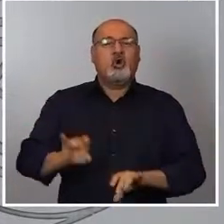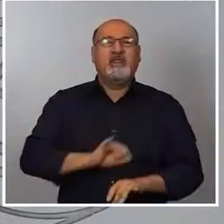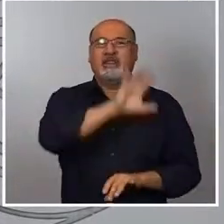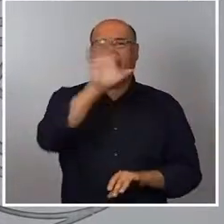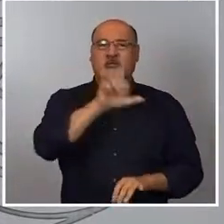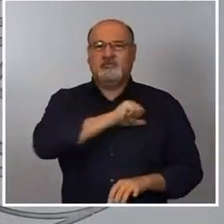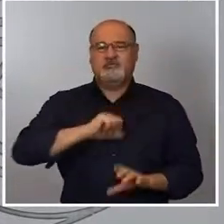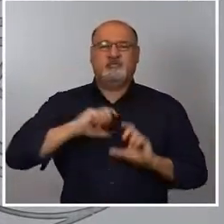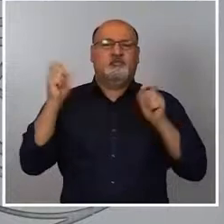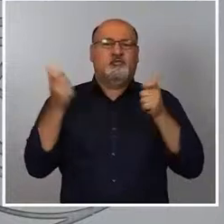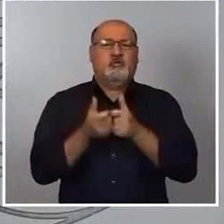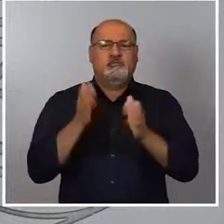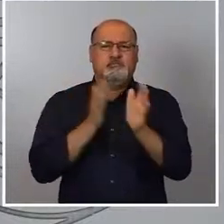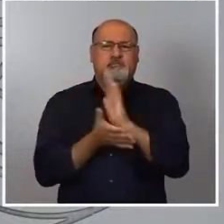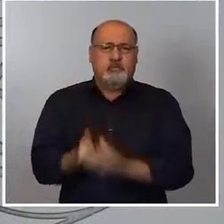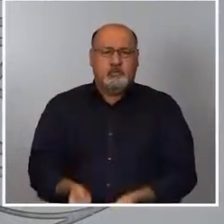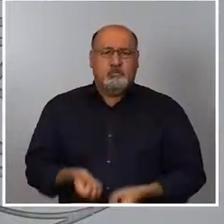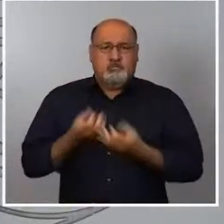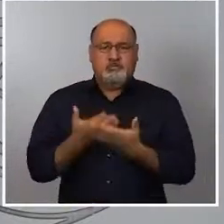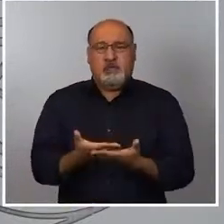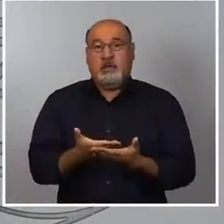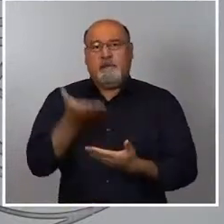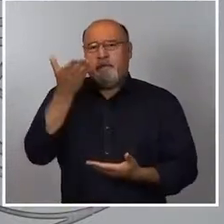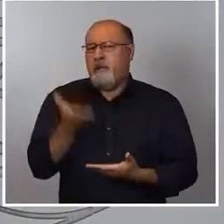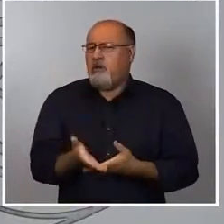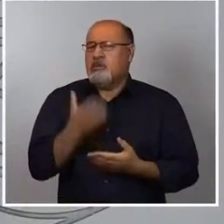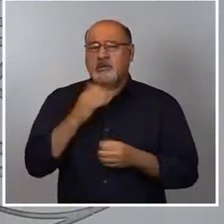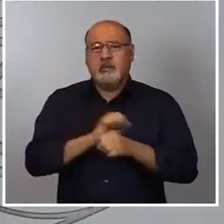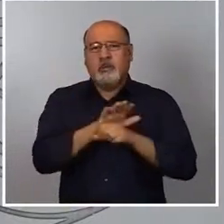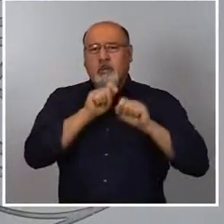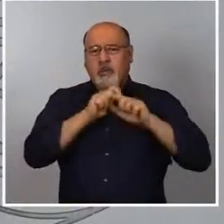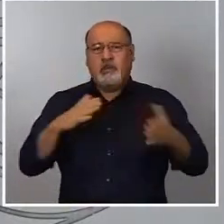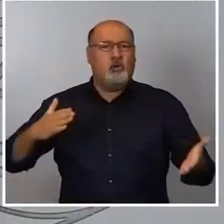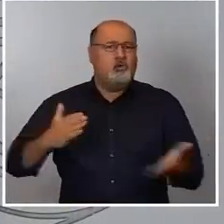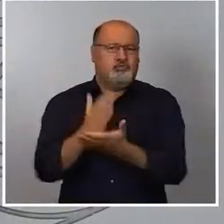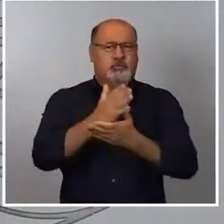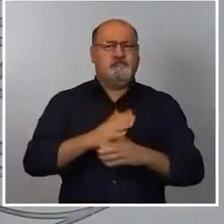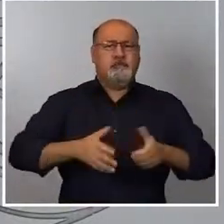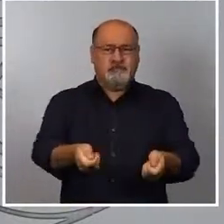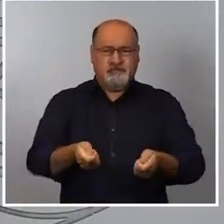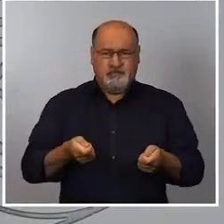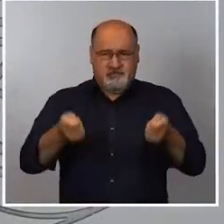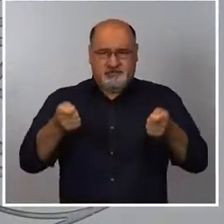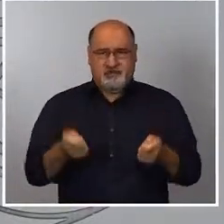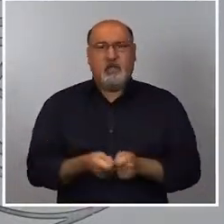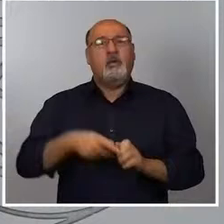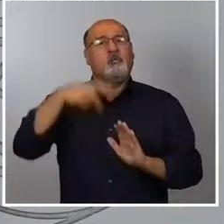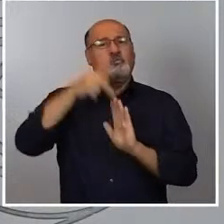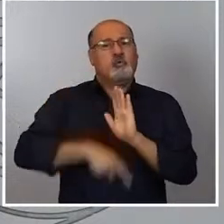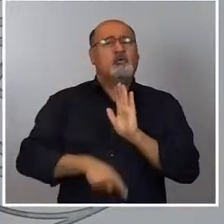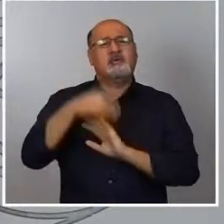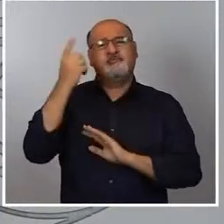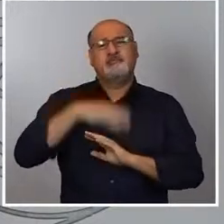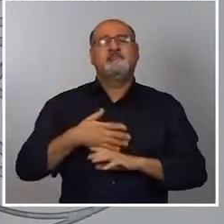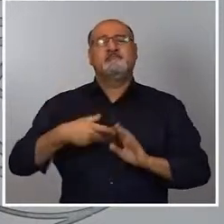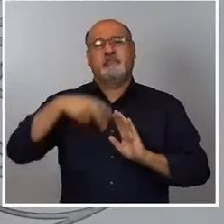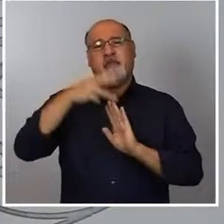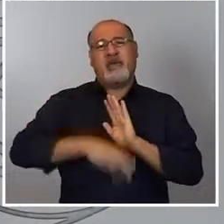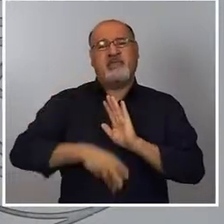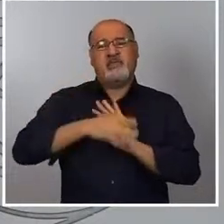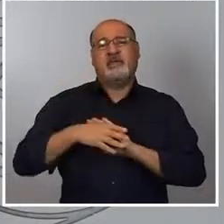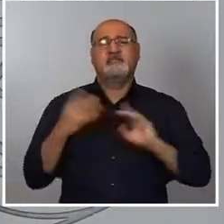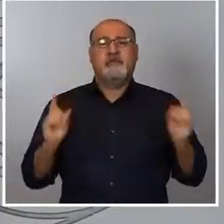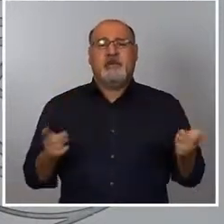importancia de cortar de parar la propagación del virus con medidas que sabemos de su eficacia así como la importancia de la detección